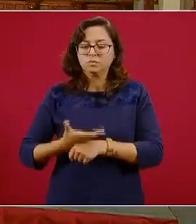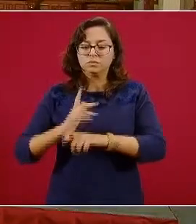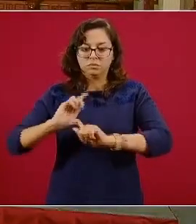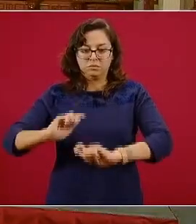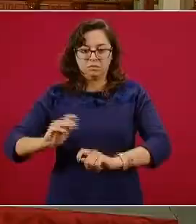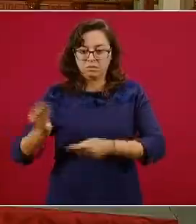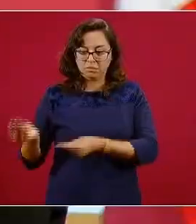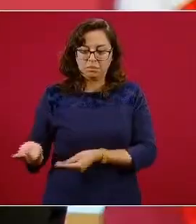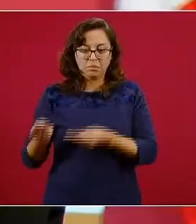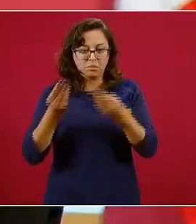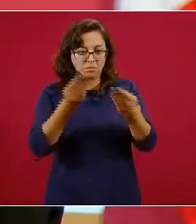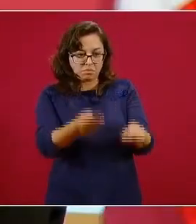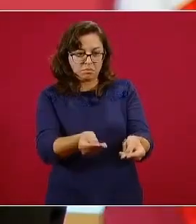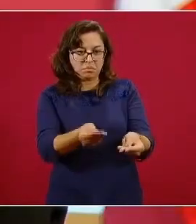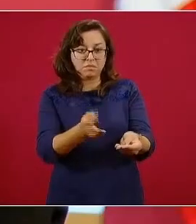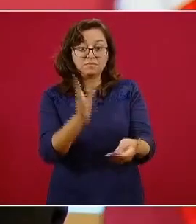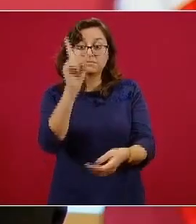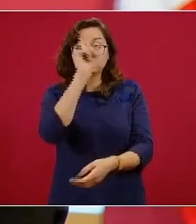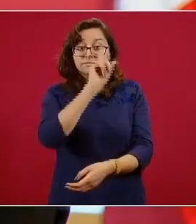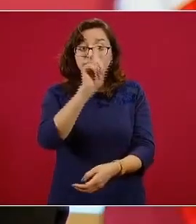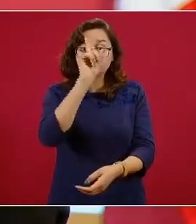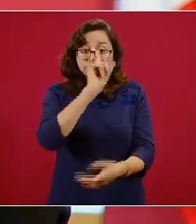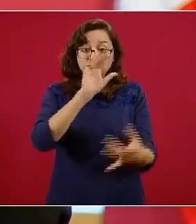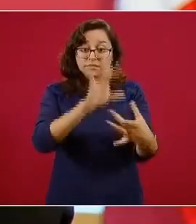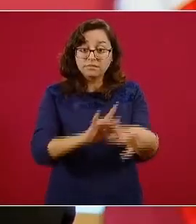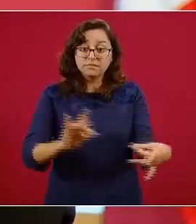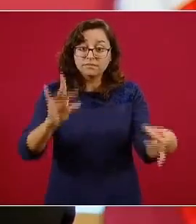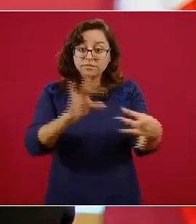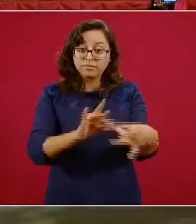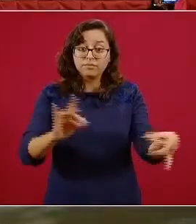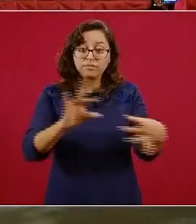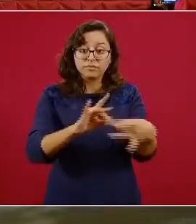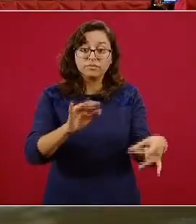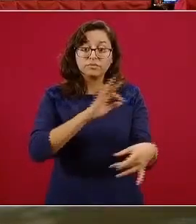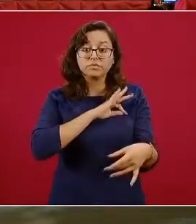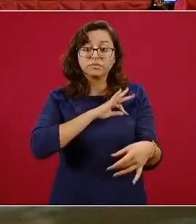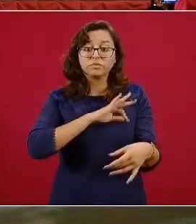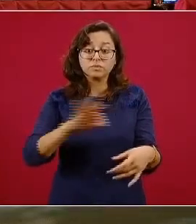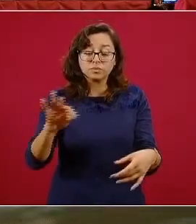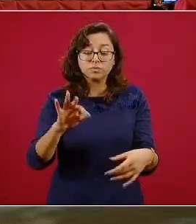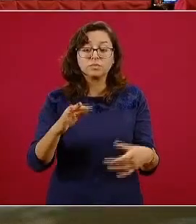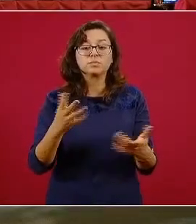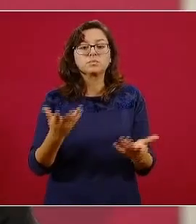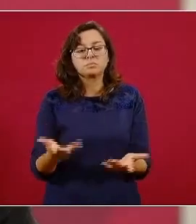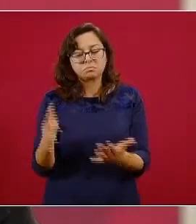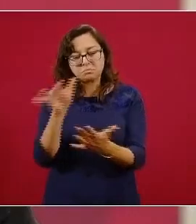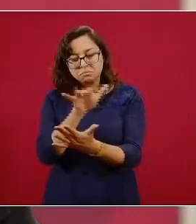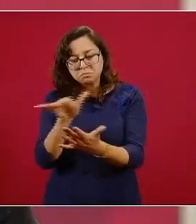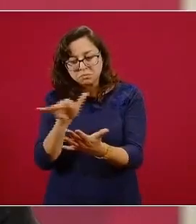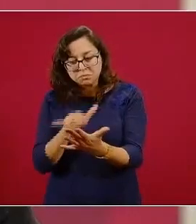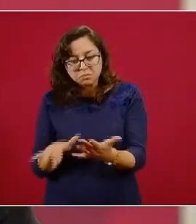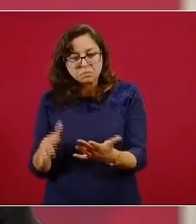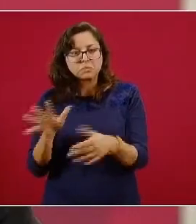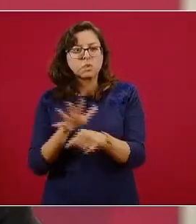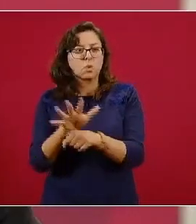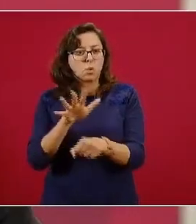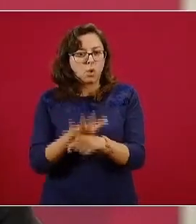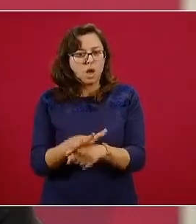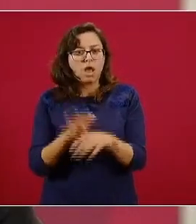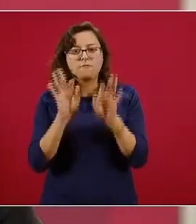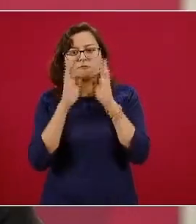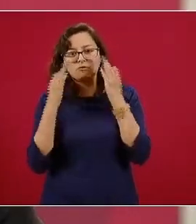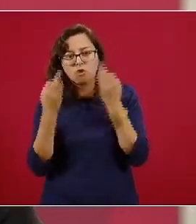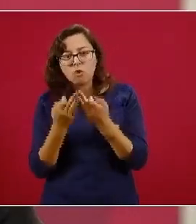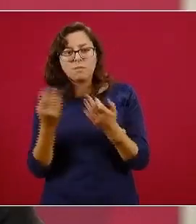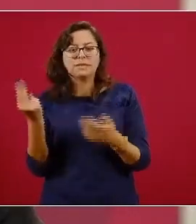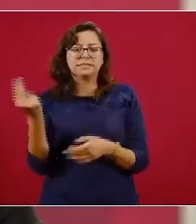de consejería anticonceptiva realmente pueda hacer un ejercicio de leer cuáles son las necesidades y las